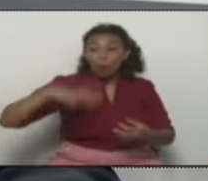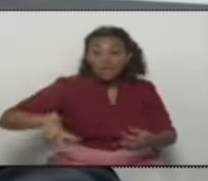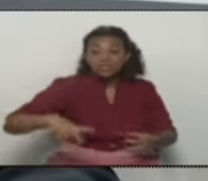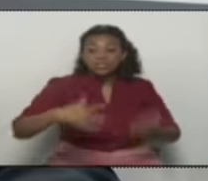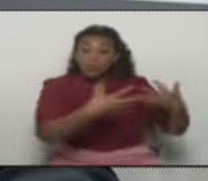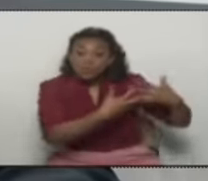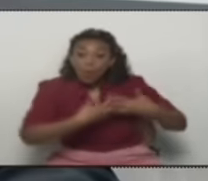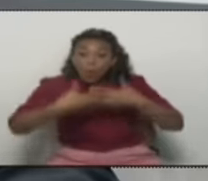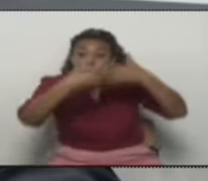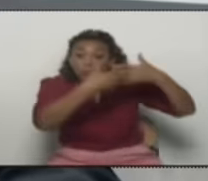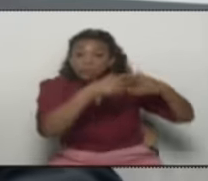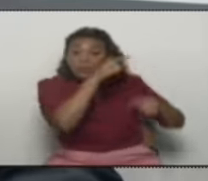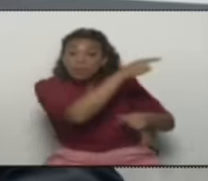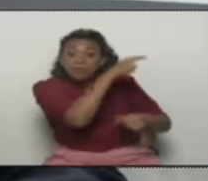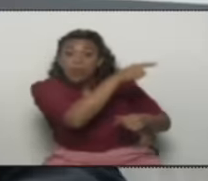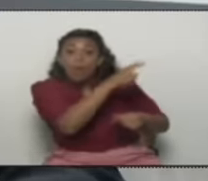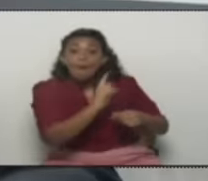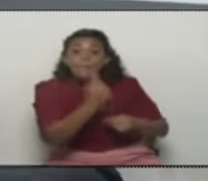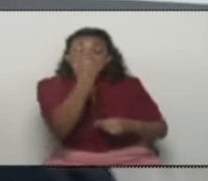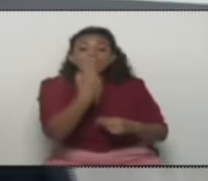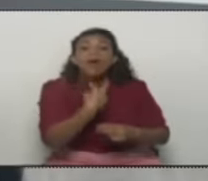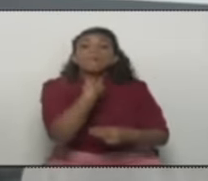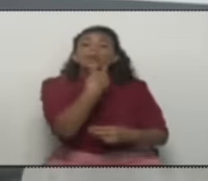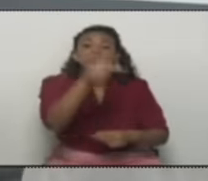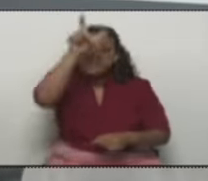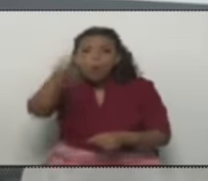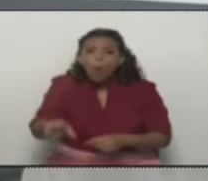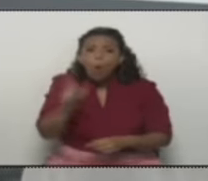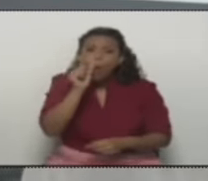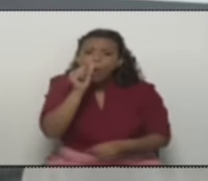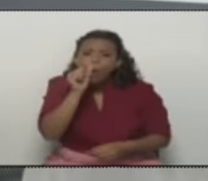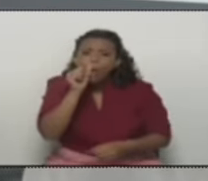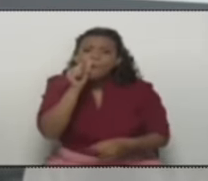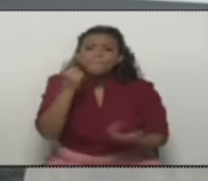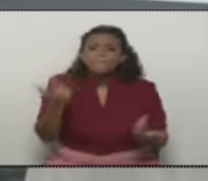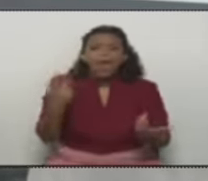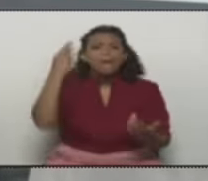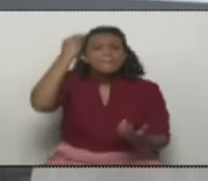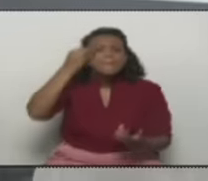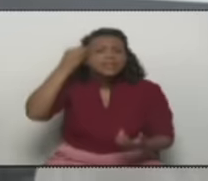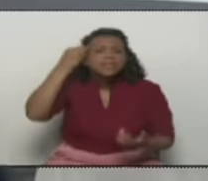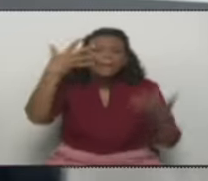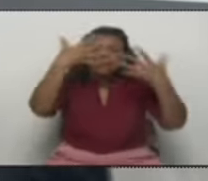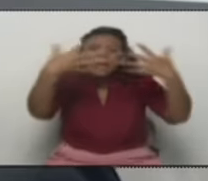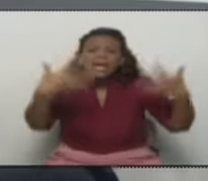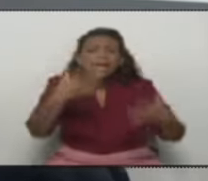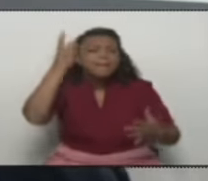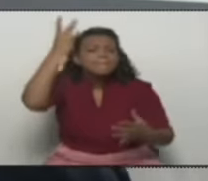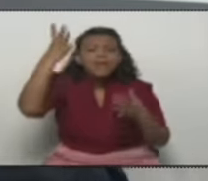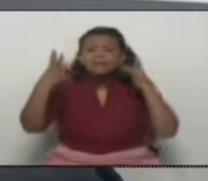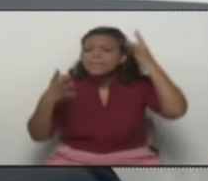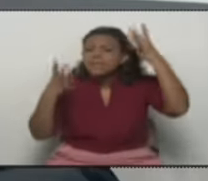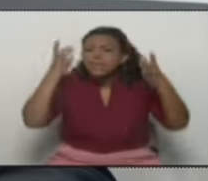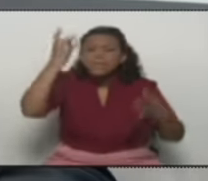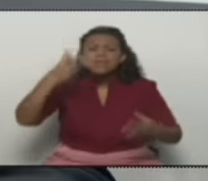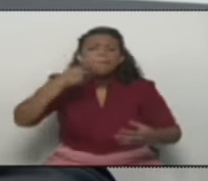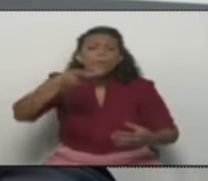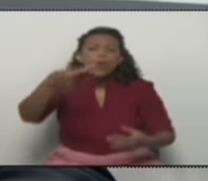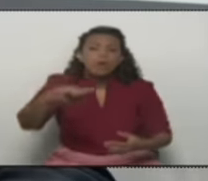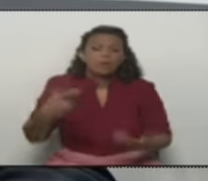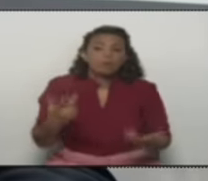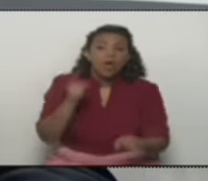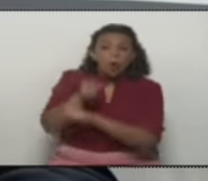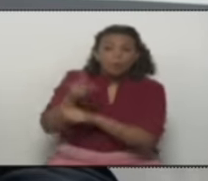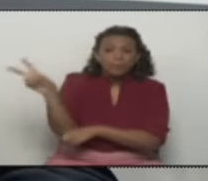después, primero aparece un vocero en Washington de un tanque de estos de pensamiento que le llaman, que inventan políticas para el